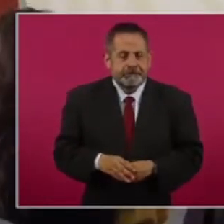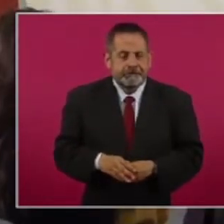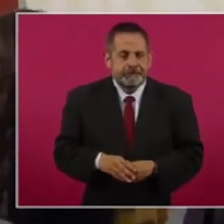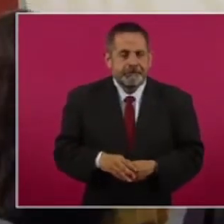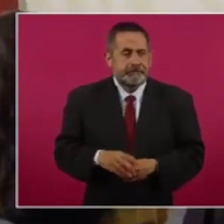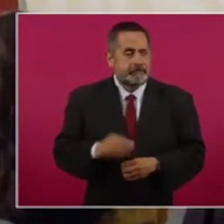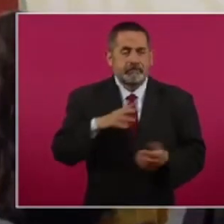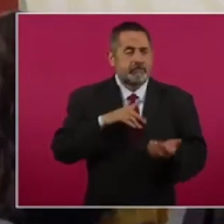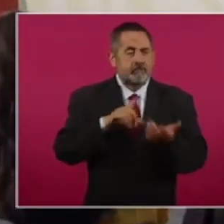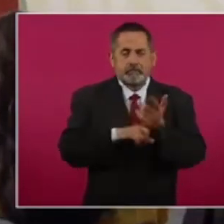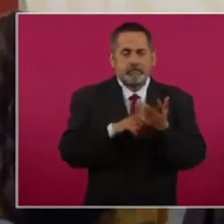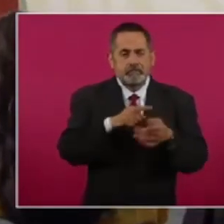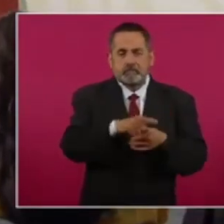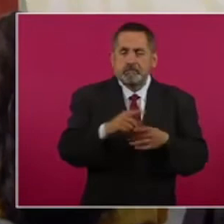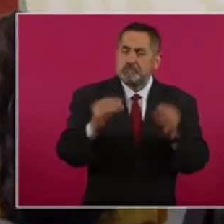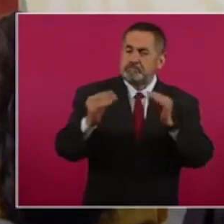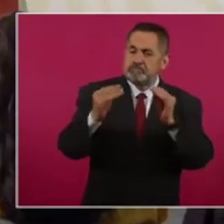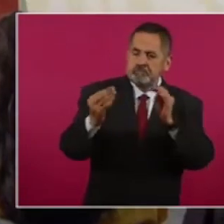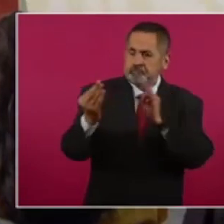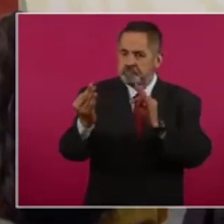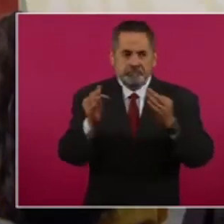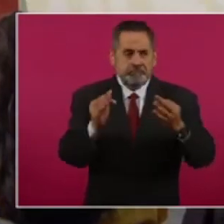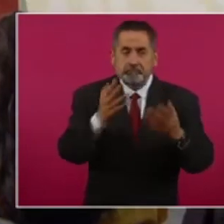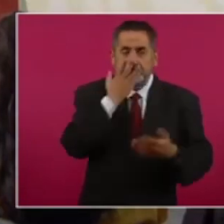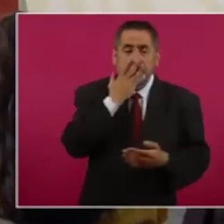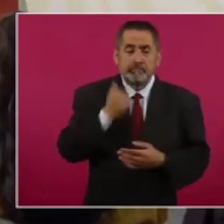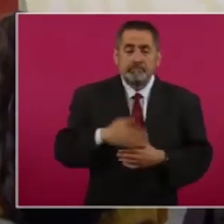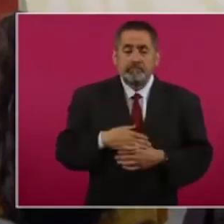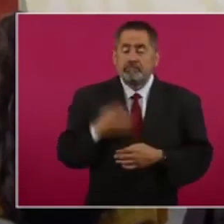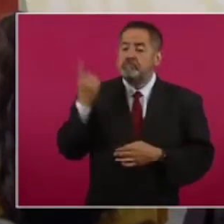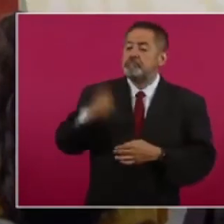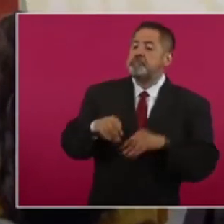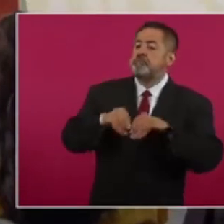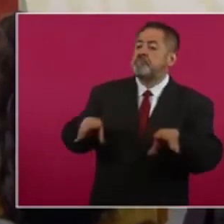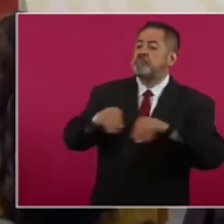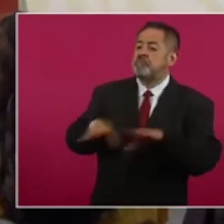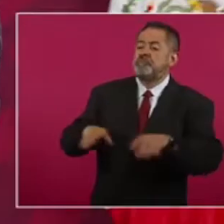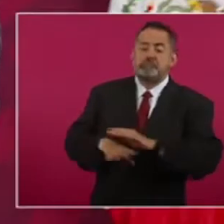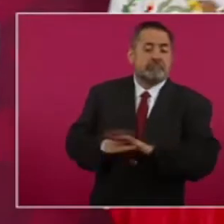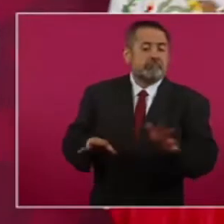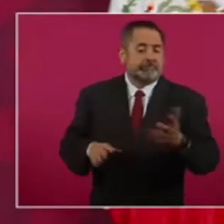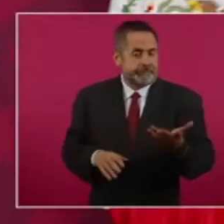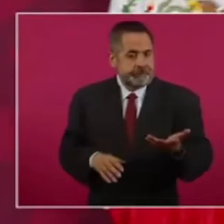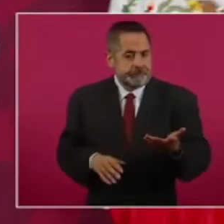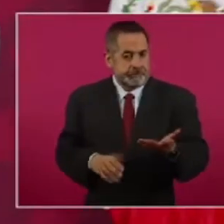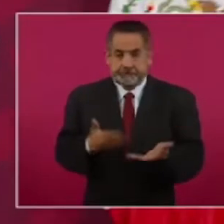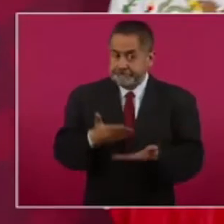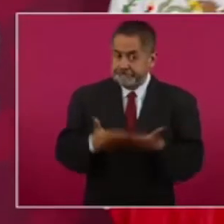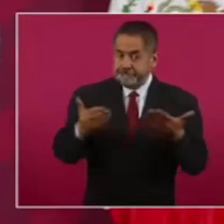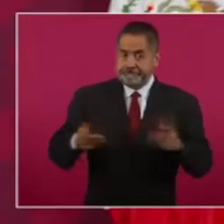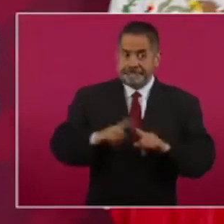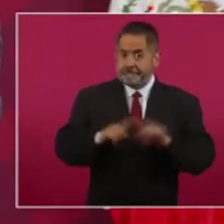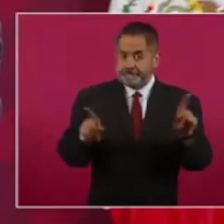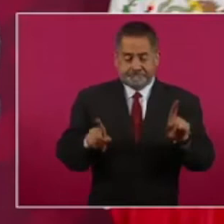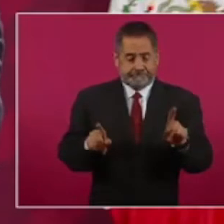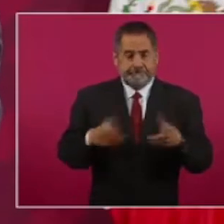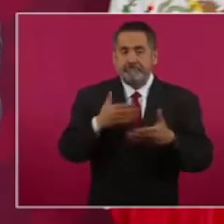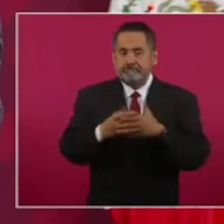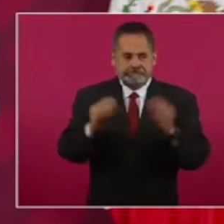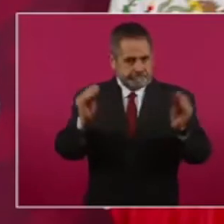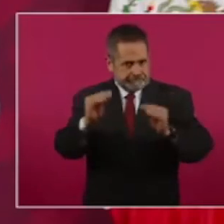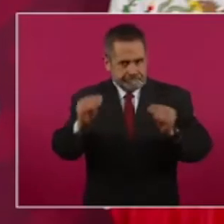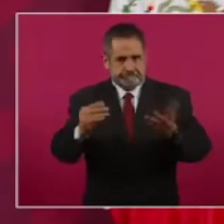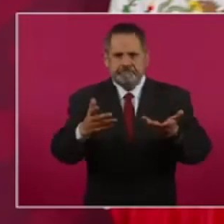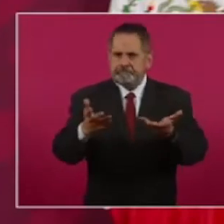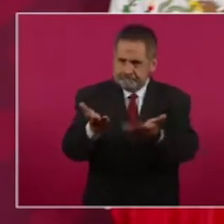no había debate. Eso es una cosa interesante. Ahora se procura